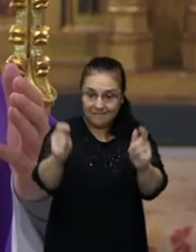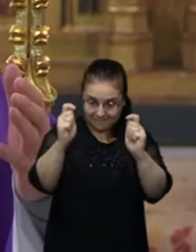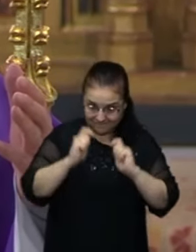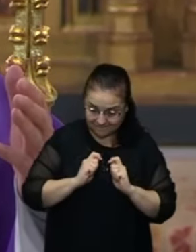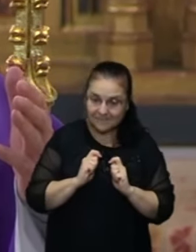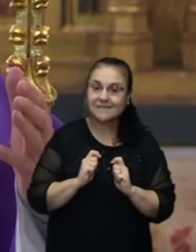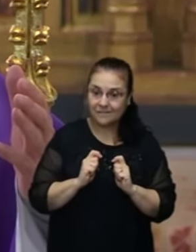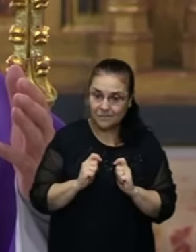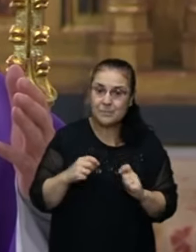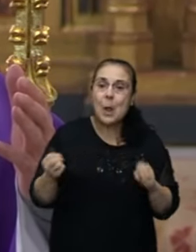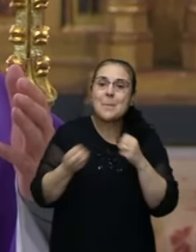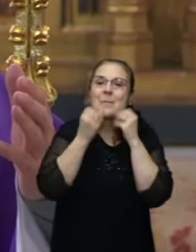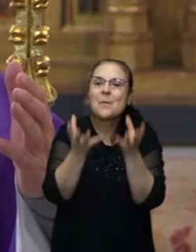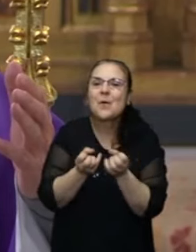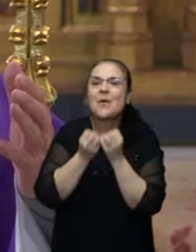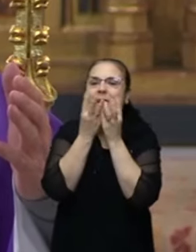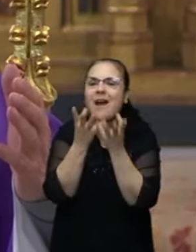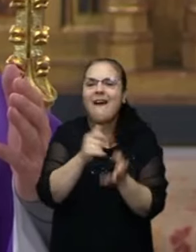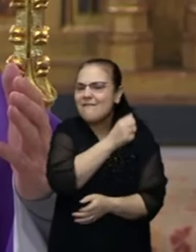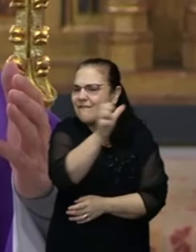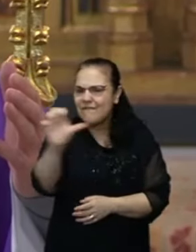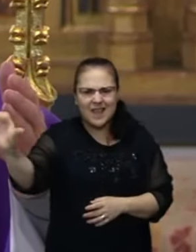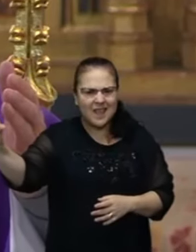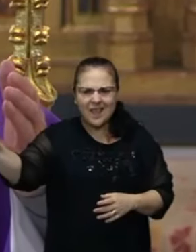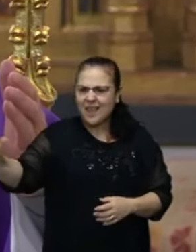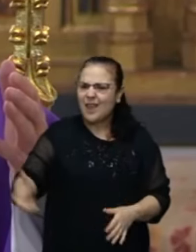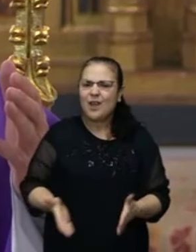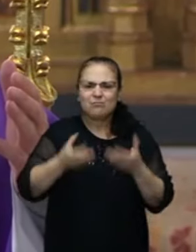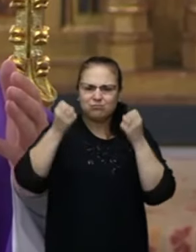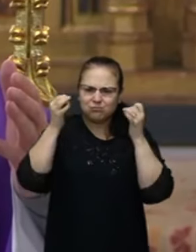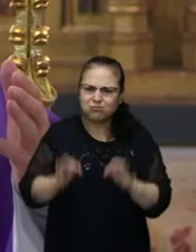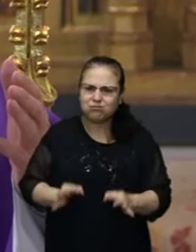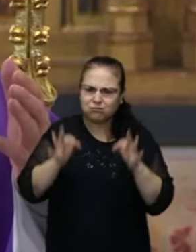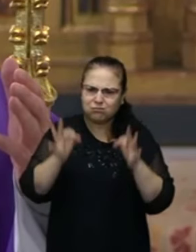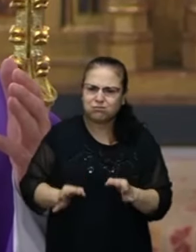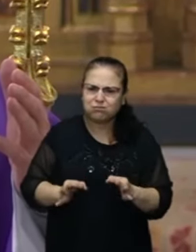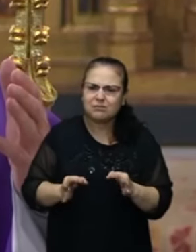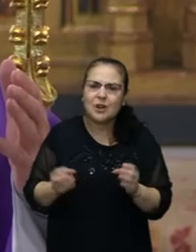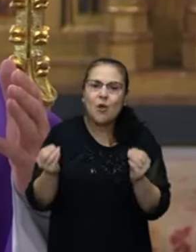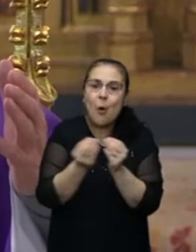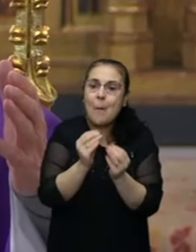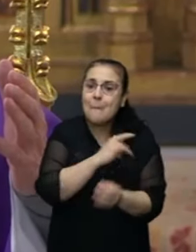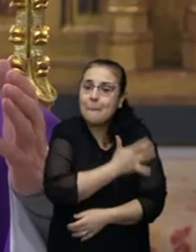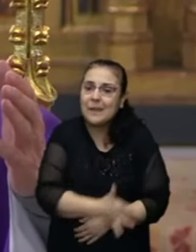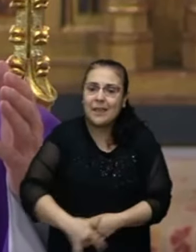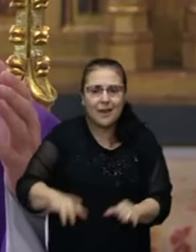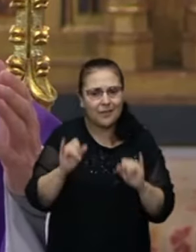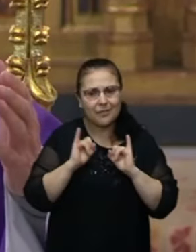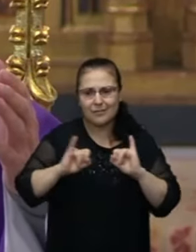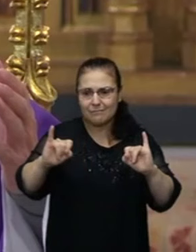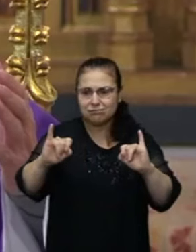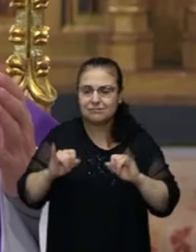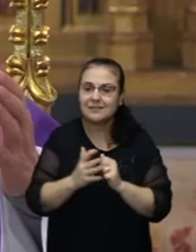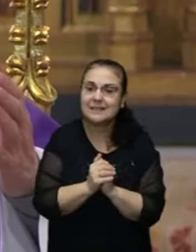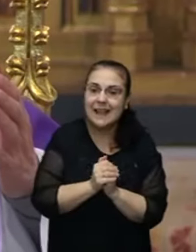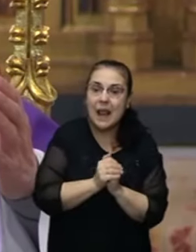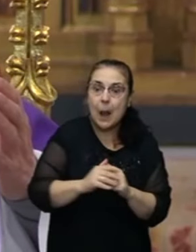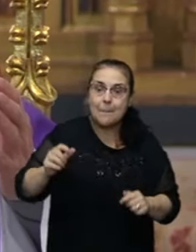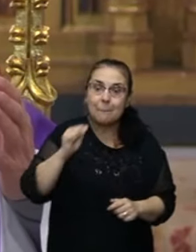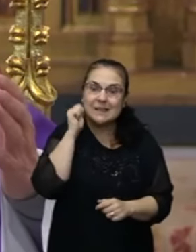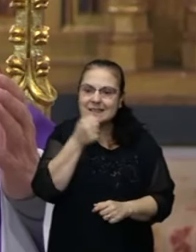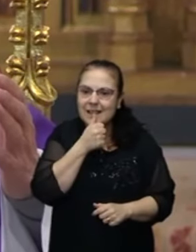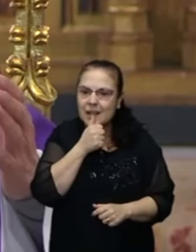concédenos proclamar con fe íntegra y celebrar con piedad sincera el misterio